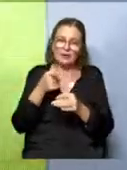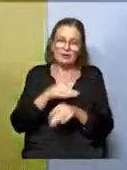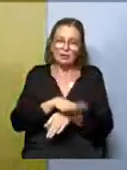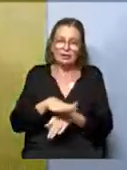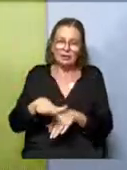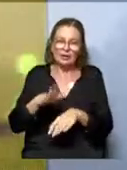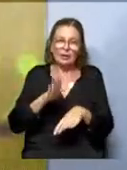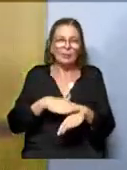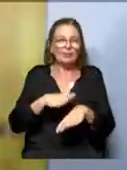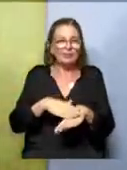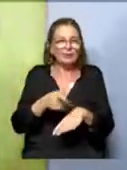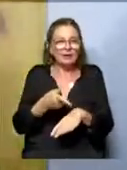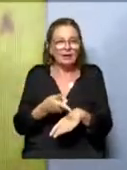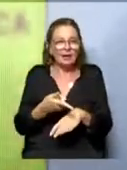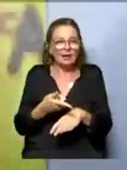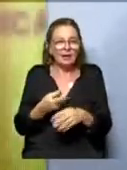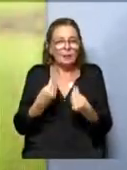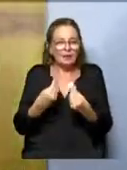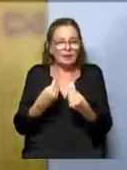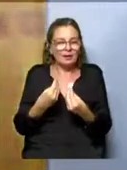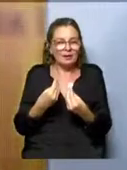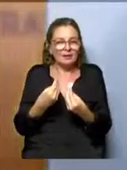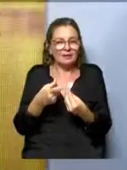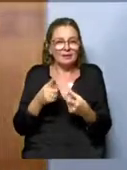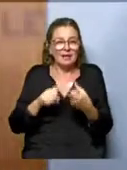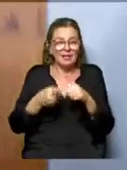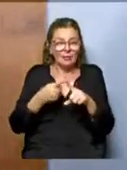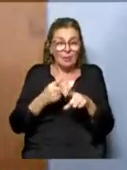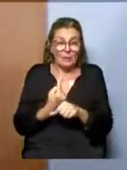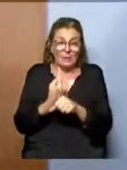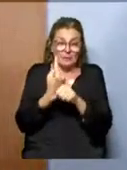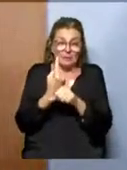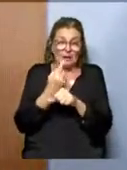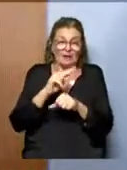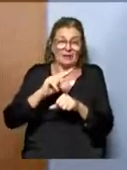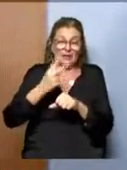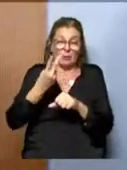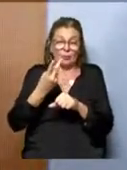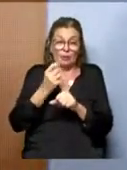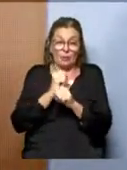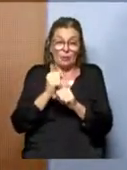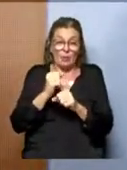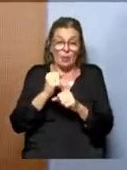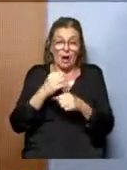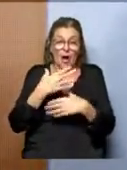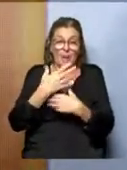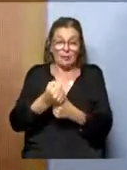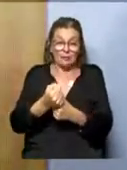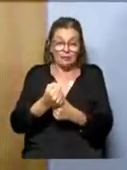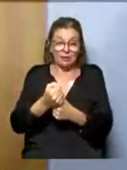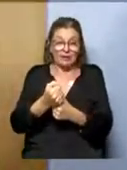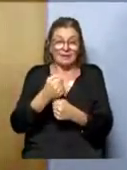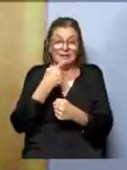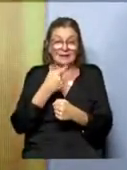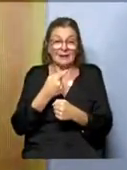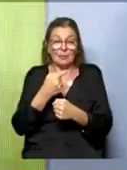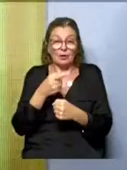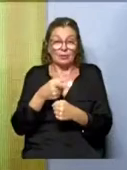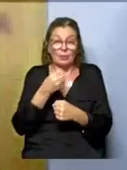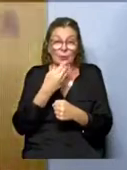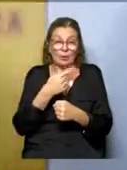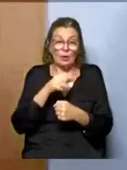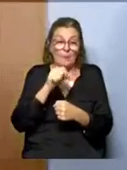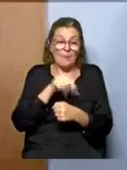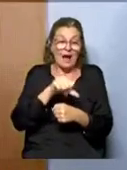alguna responsabilidad en lo que les está sucediendo. Así que esta es la discusión de primer orden. La de segundo orden es la que podemos nosotros aportar un poco más, que es la instrumental, digamos, de por qué esto es bueno o malo para otra